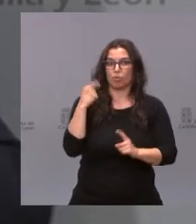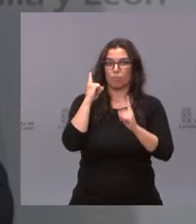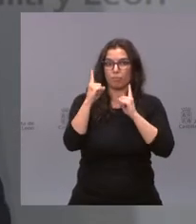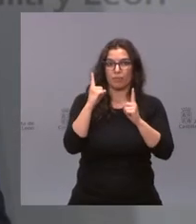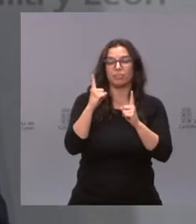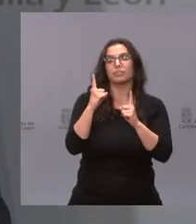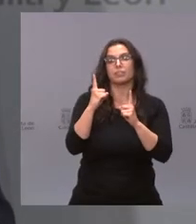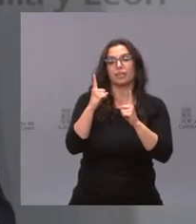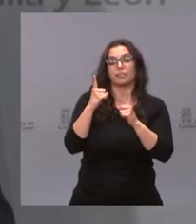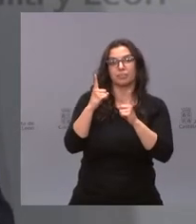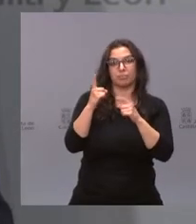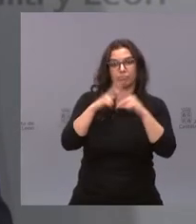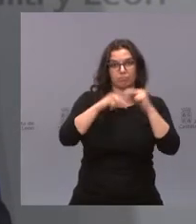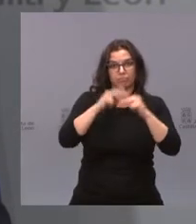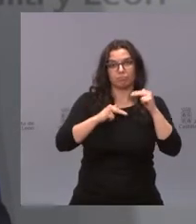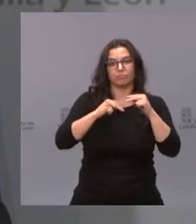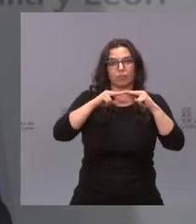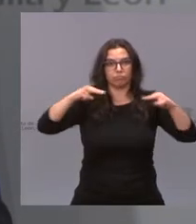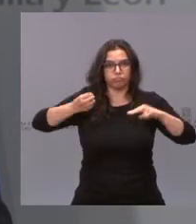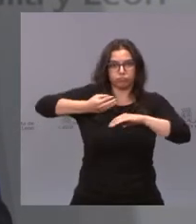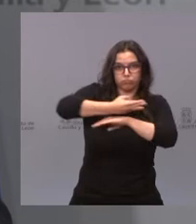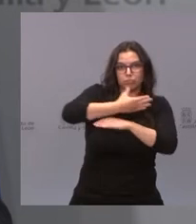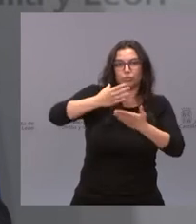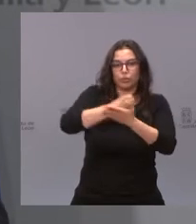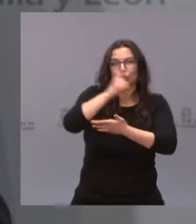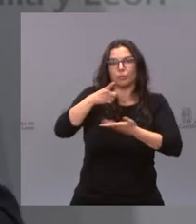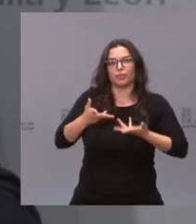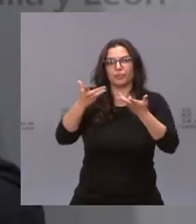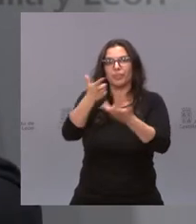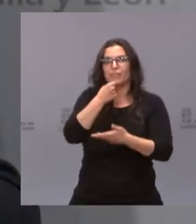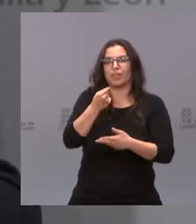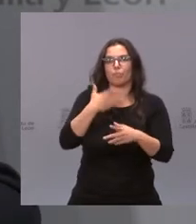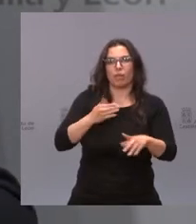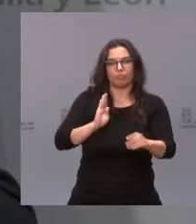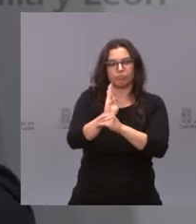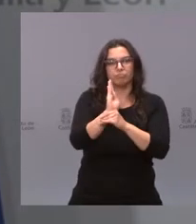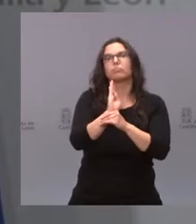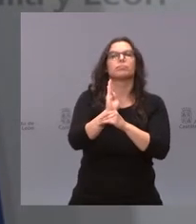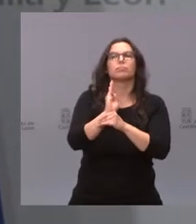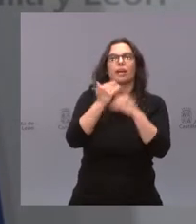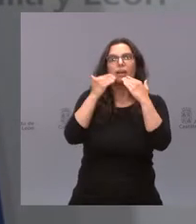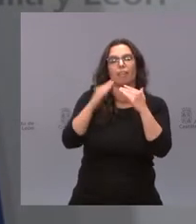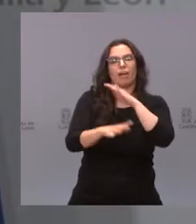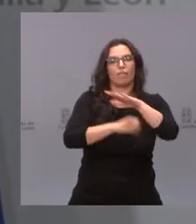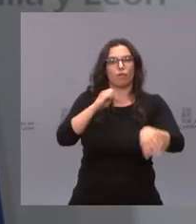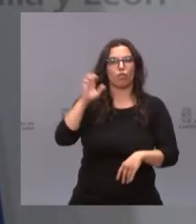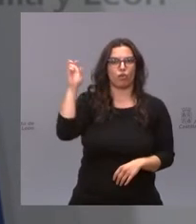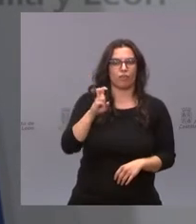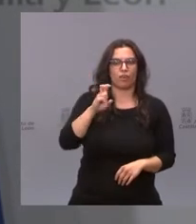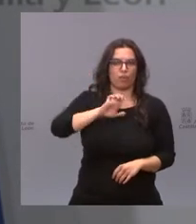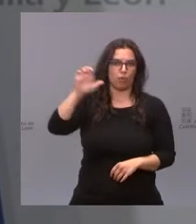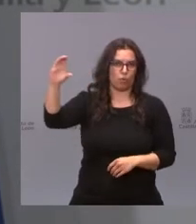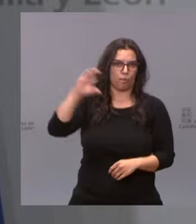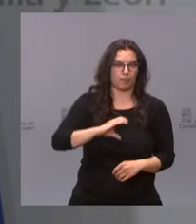estos corredores y facilitar así también su posible financiación con los fondos europeos. La